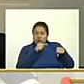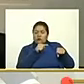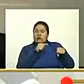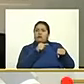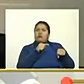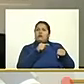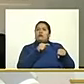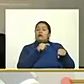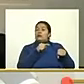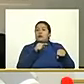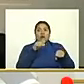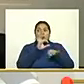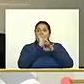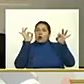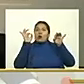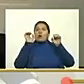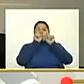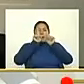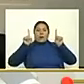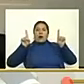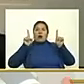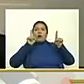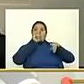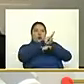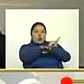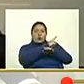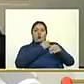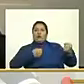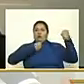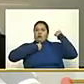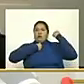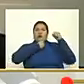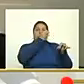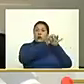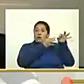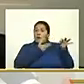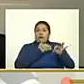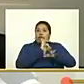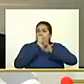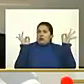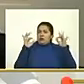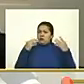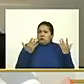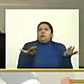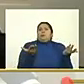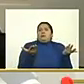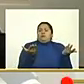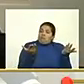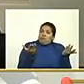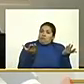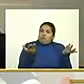Se ha comprado de tal manera, tratando de que incluso este debate pudiera